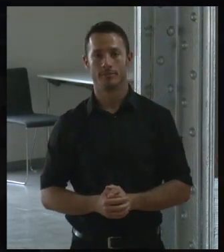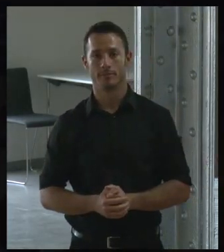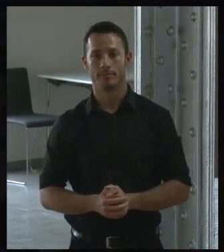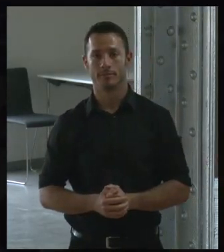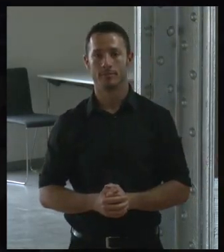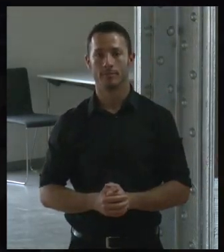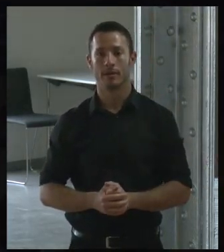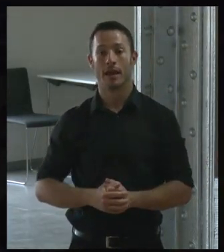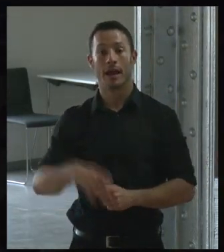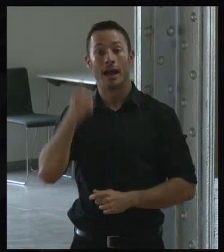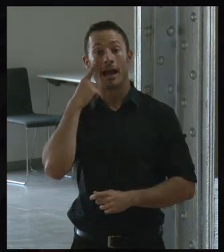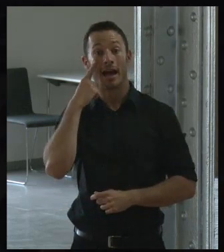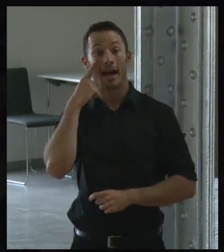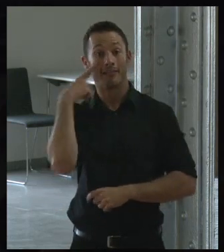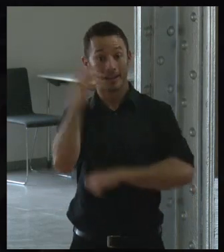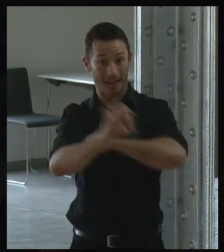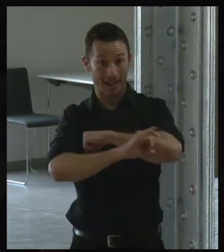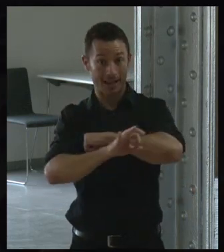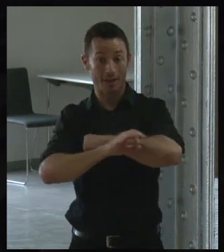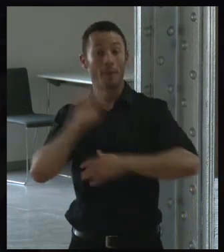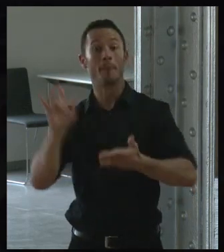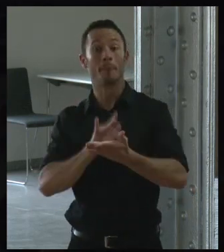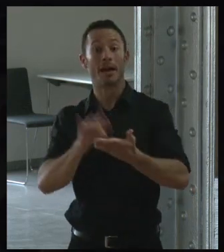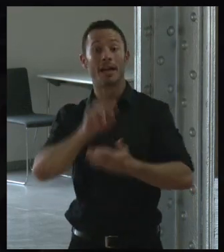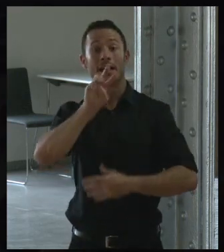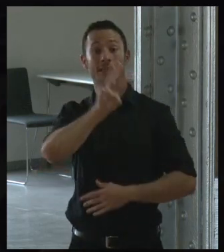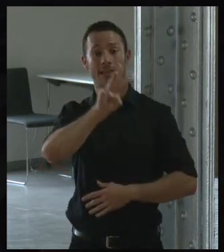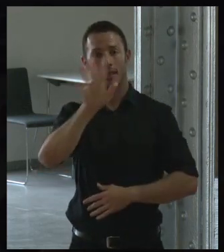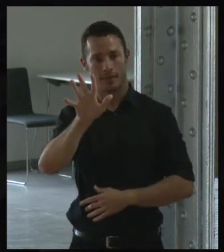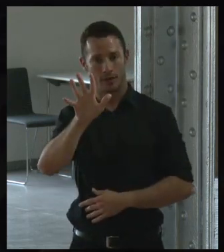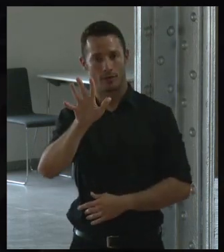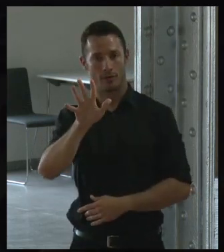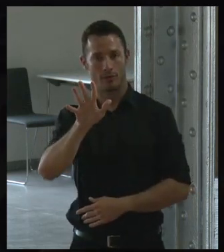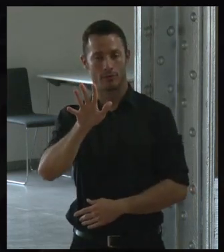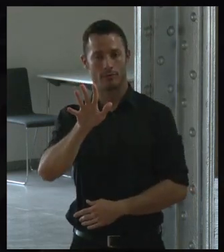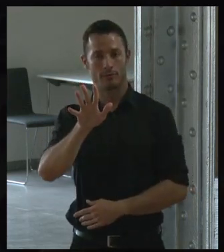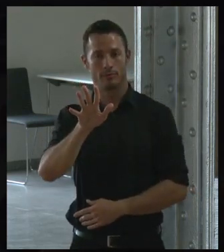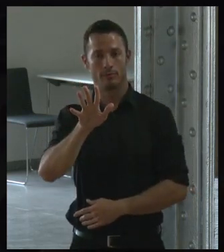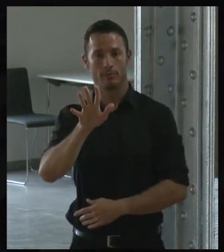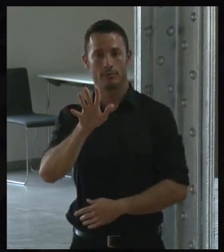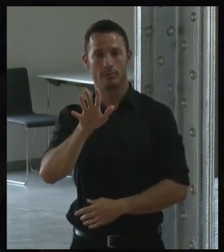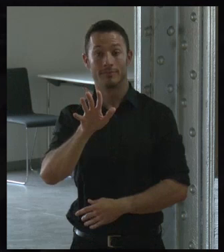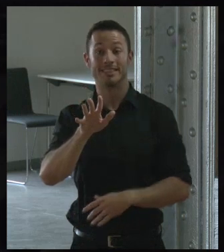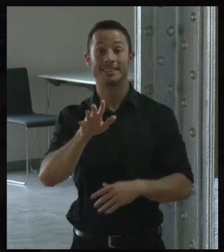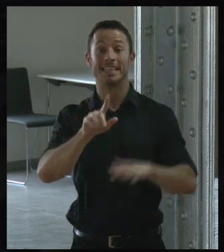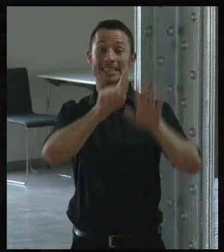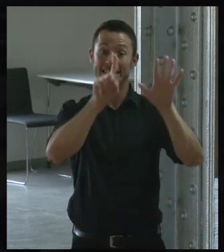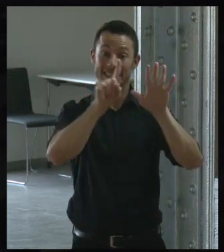Vale, mirad, vais a hacer los ejercicios de la página 35, el 6 y el